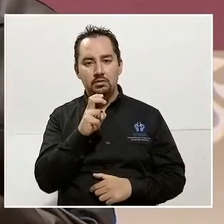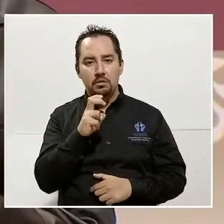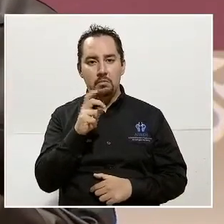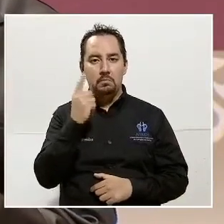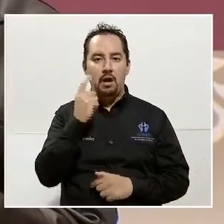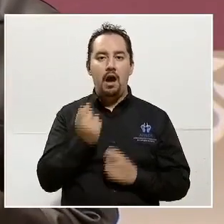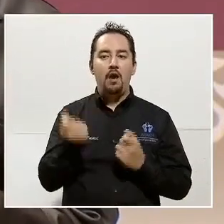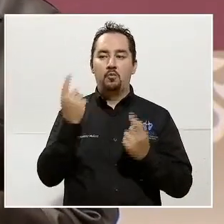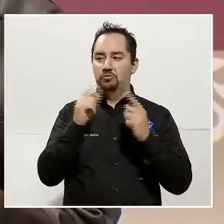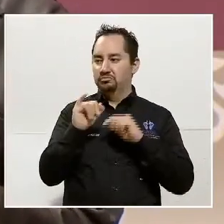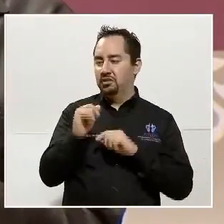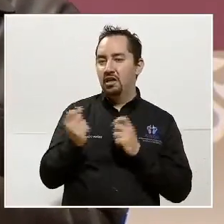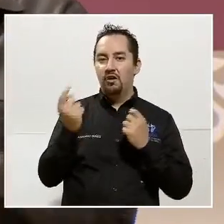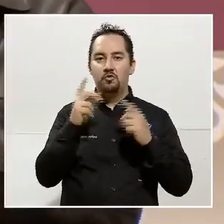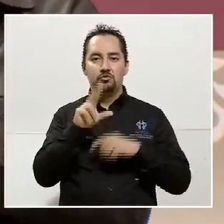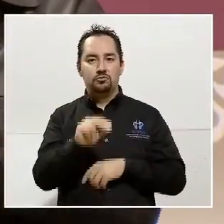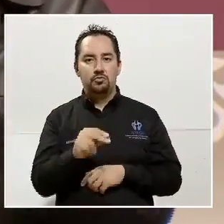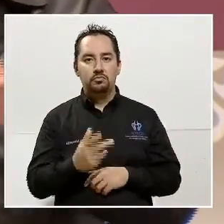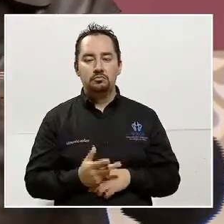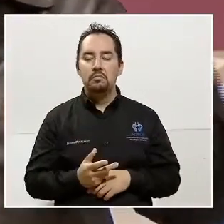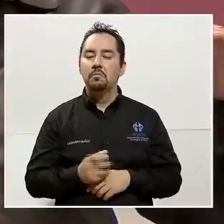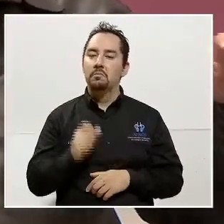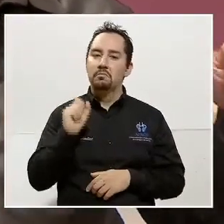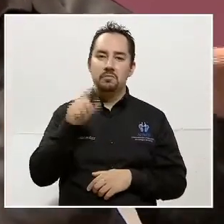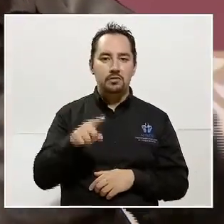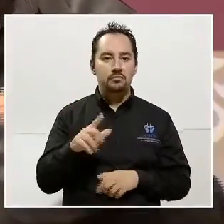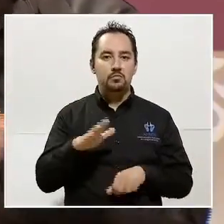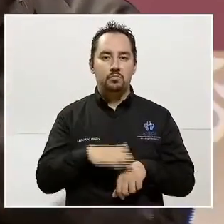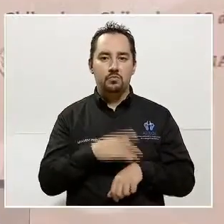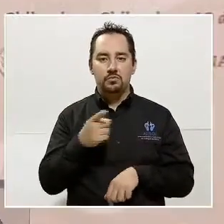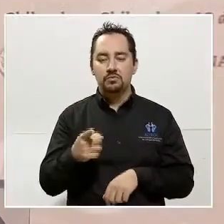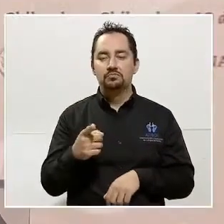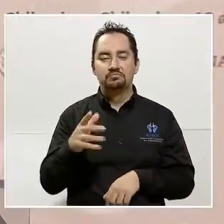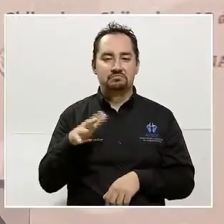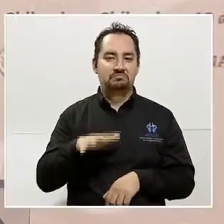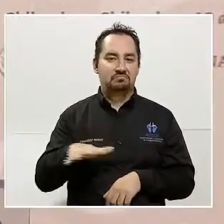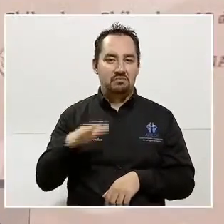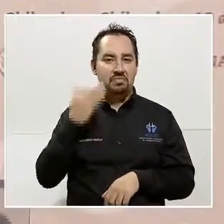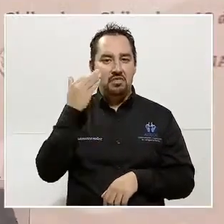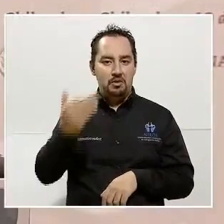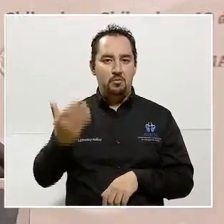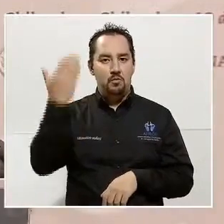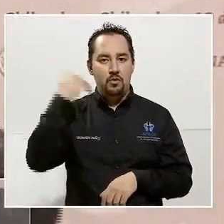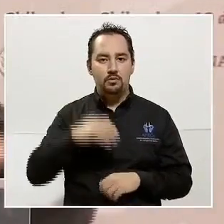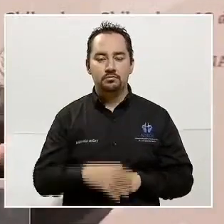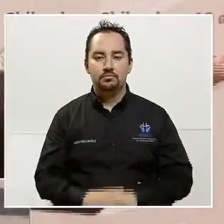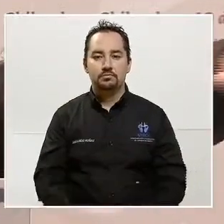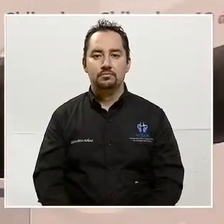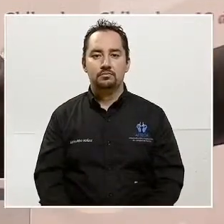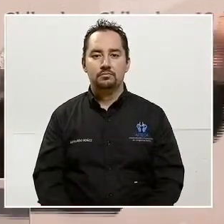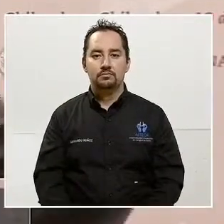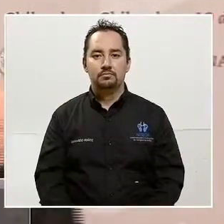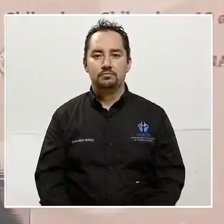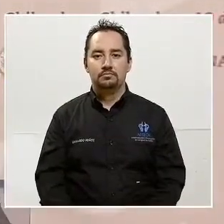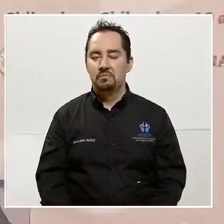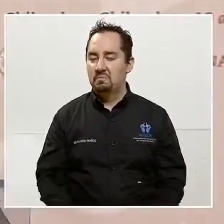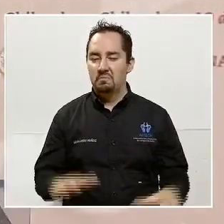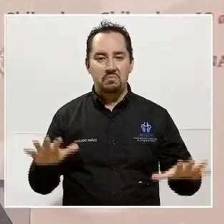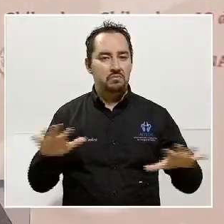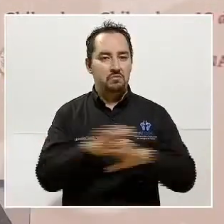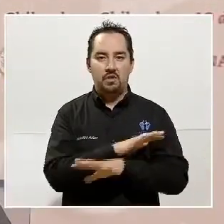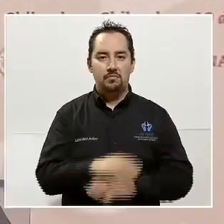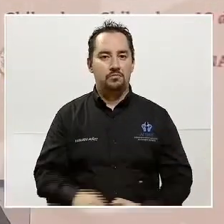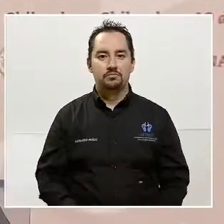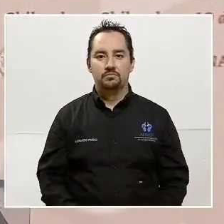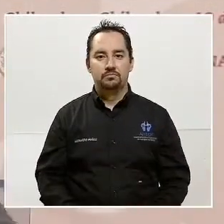clasista del sistema colonial. Se mantuvo inalterable.